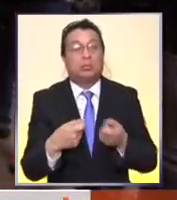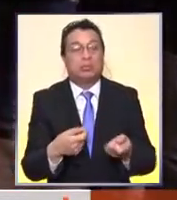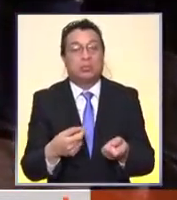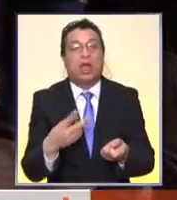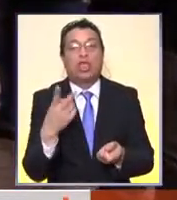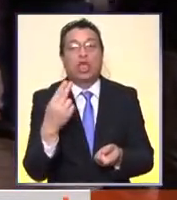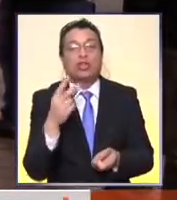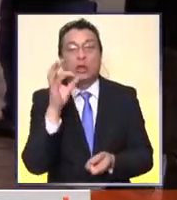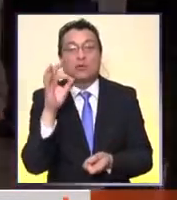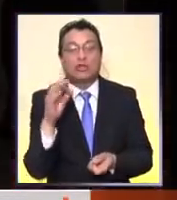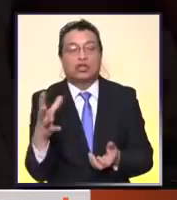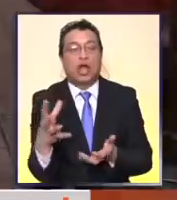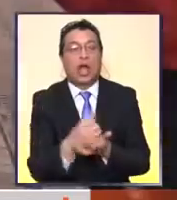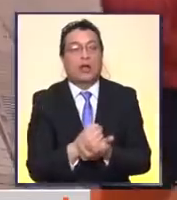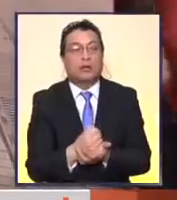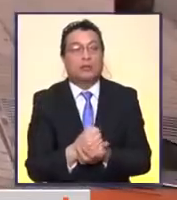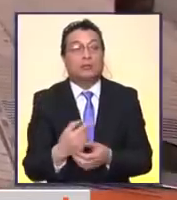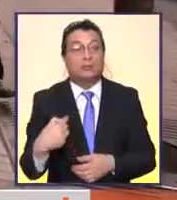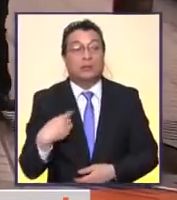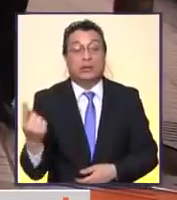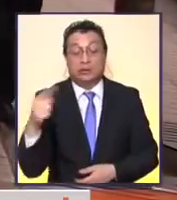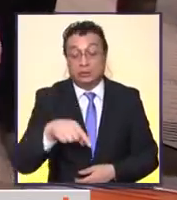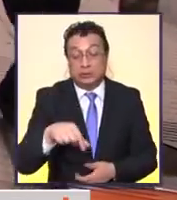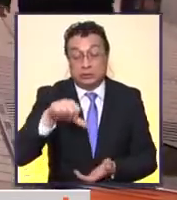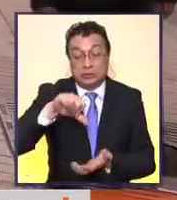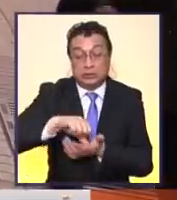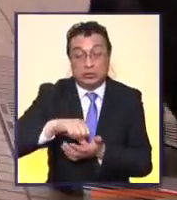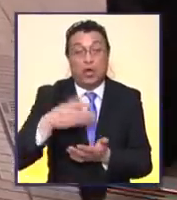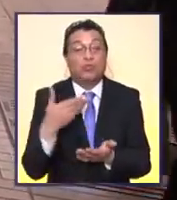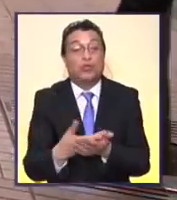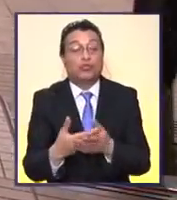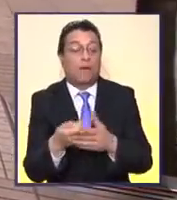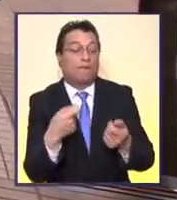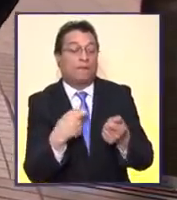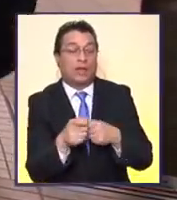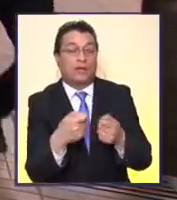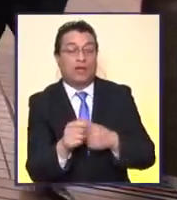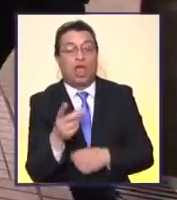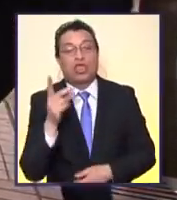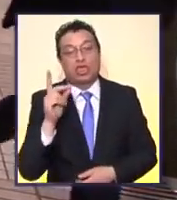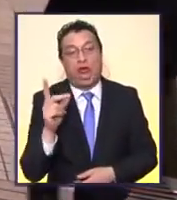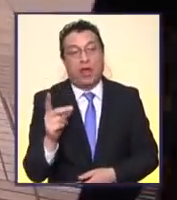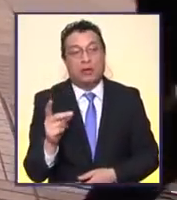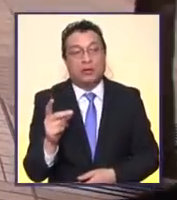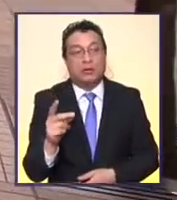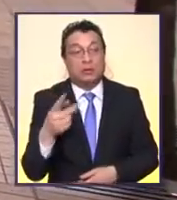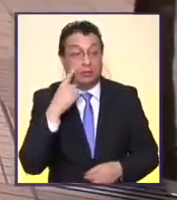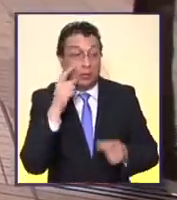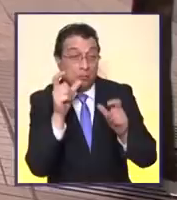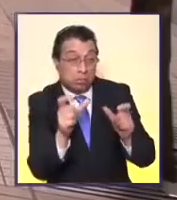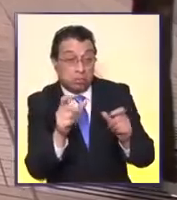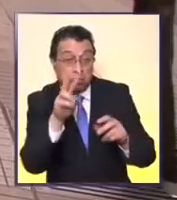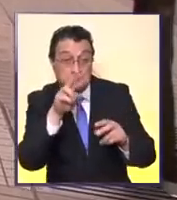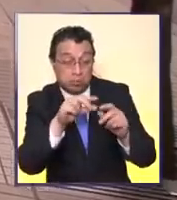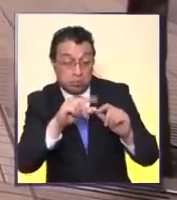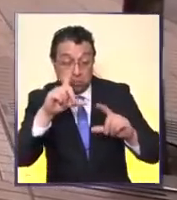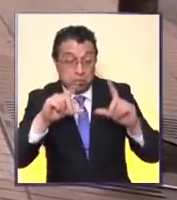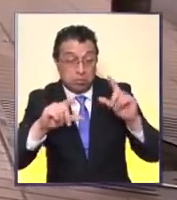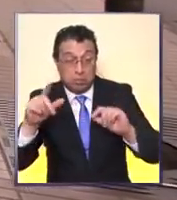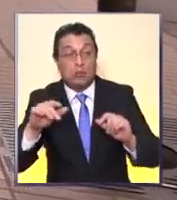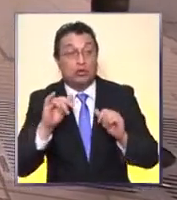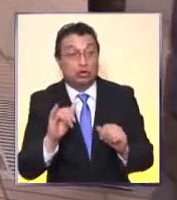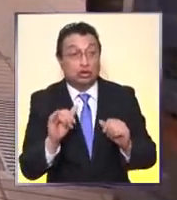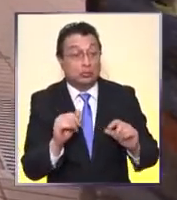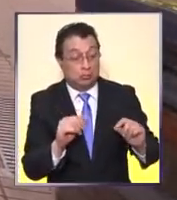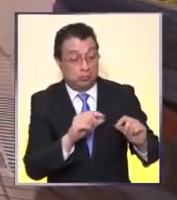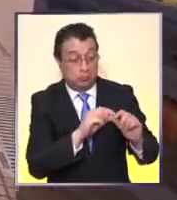12% tenía vida del centro y aproveché de venderlos para lares estaba monitoreando si éste como venía